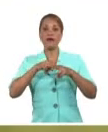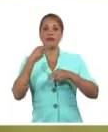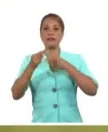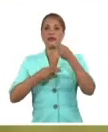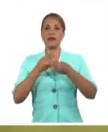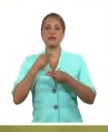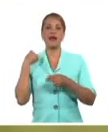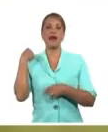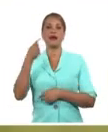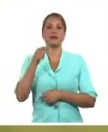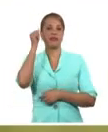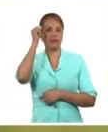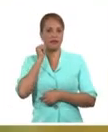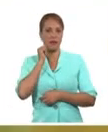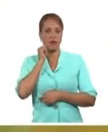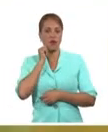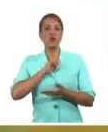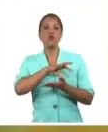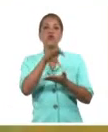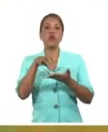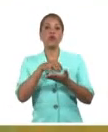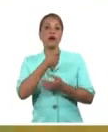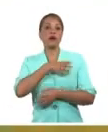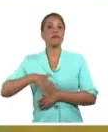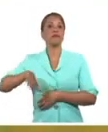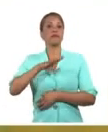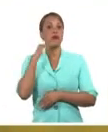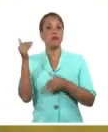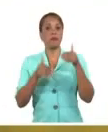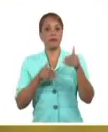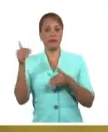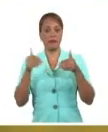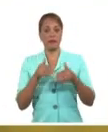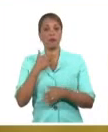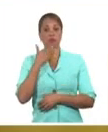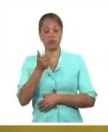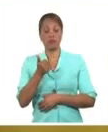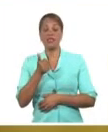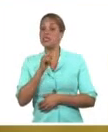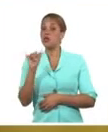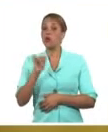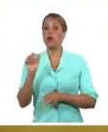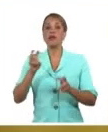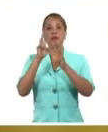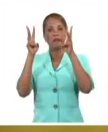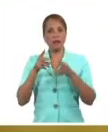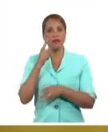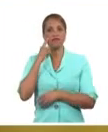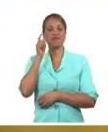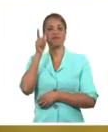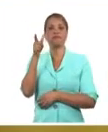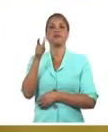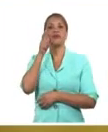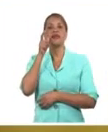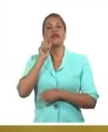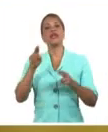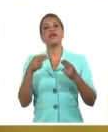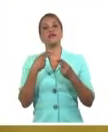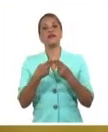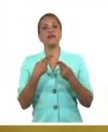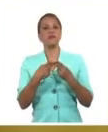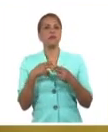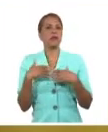sábado, un espacio que llega al público de manera presencial y también a través de las plataformas virtuales. El evento rinde homenaje a varios